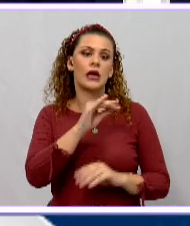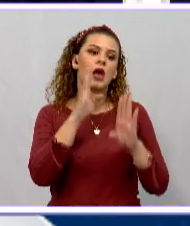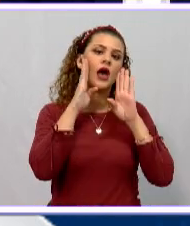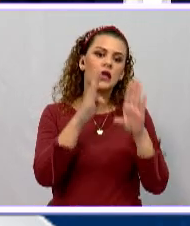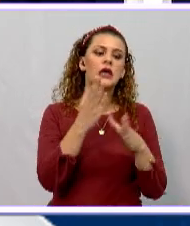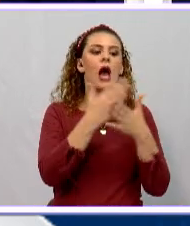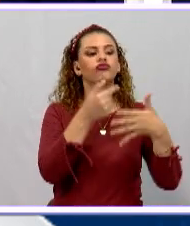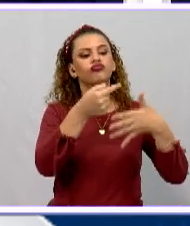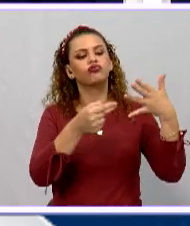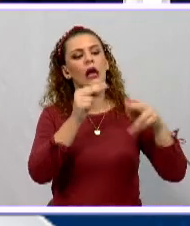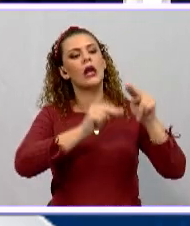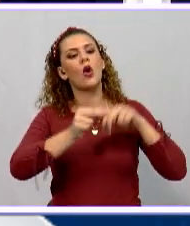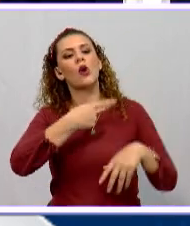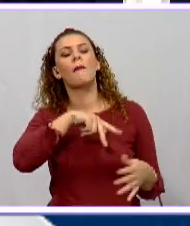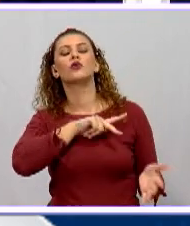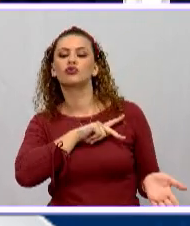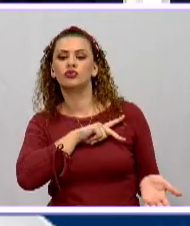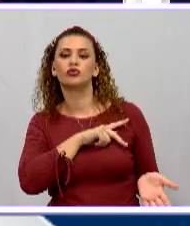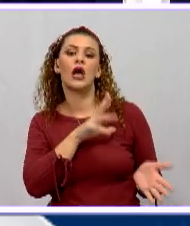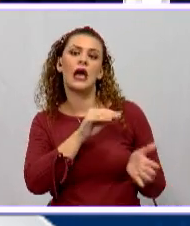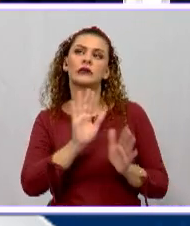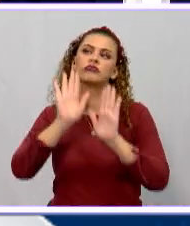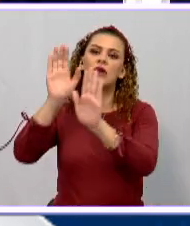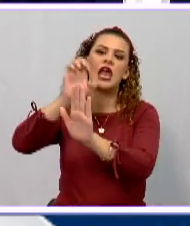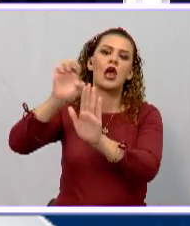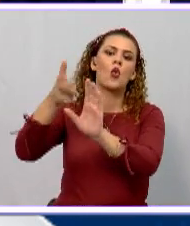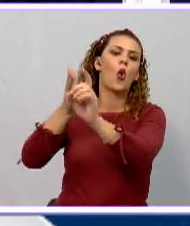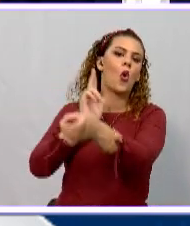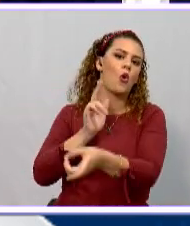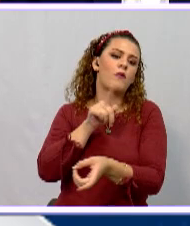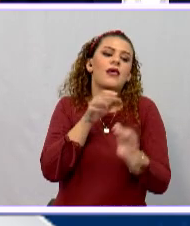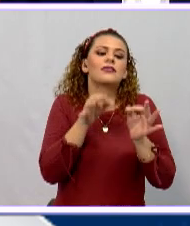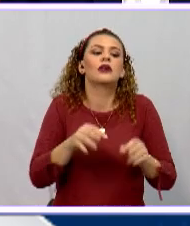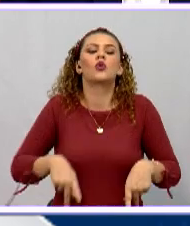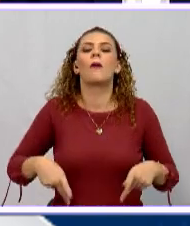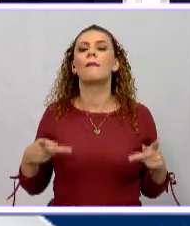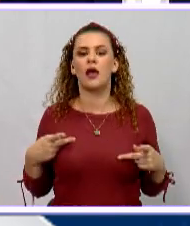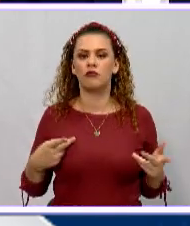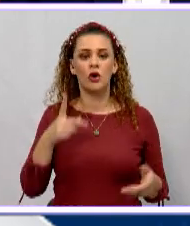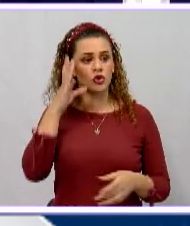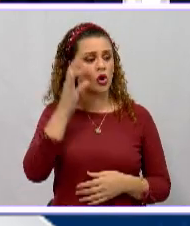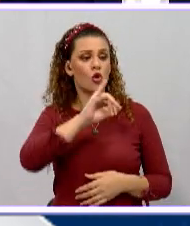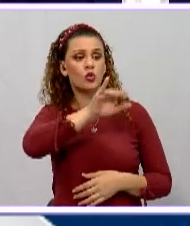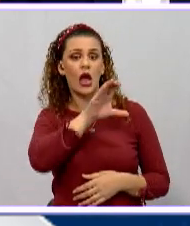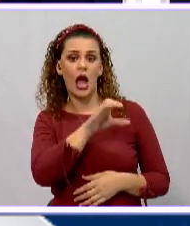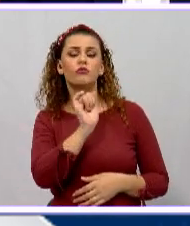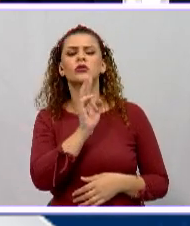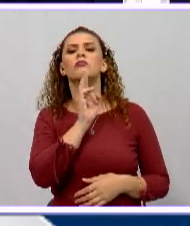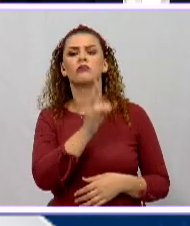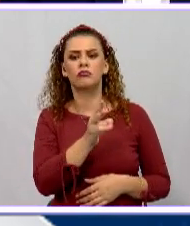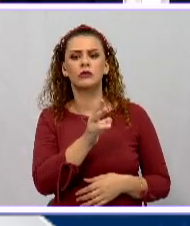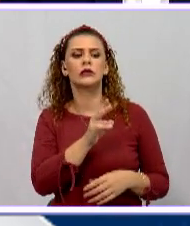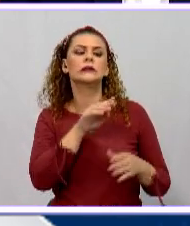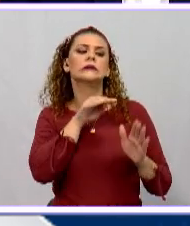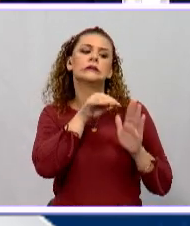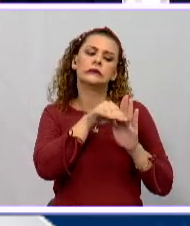ciertos negocios personales y dejar Europa es una decisión de vida o sea yo creo que a Campbell si bien es cierto venía